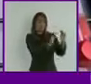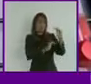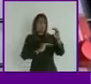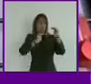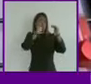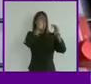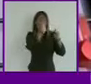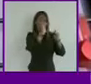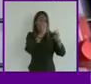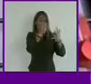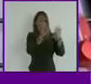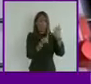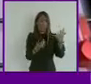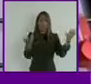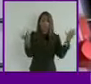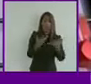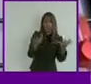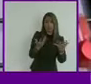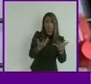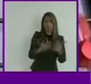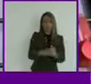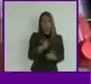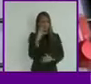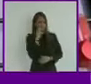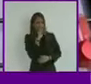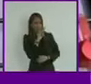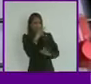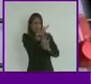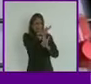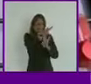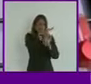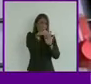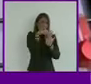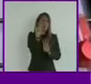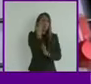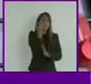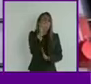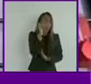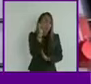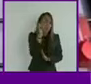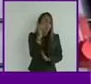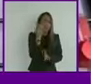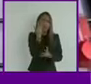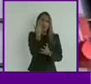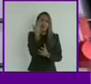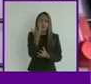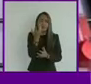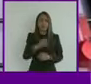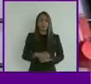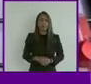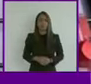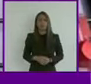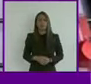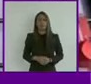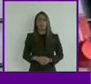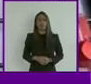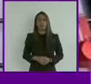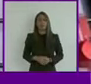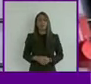las personas, de que quisieran llegar a ser como tal como ellos o que